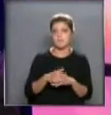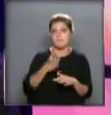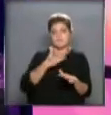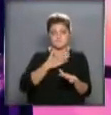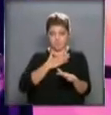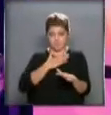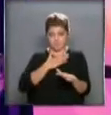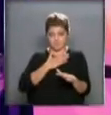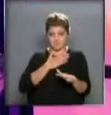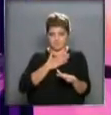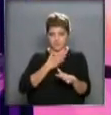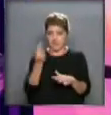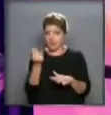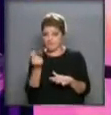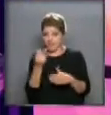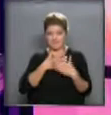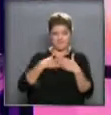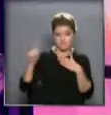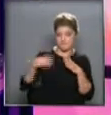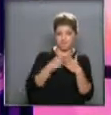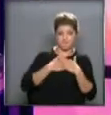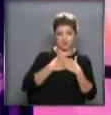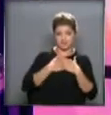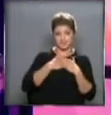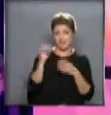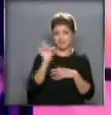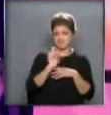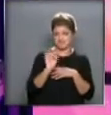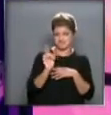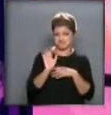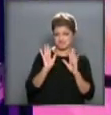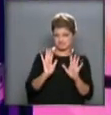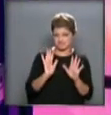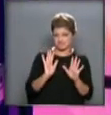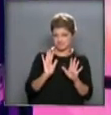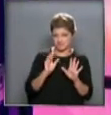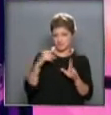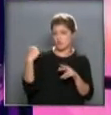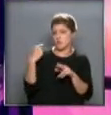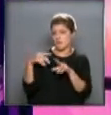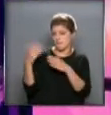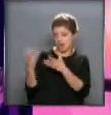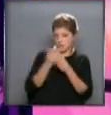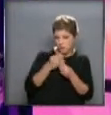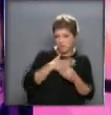particularmente no me hace pedirla el dinero y tampoco creo que sea una herramienta para ayudarme a ser feliz